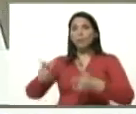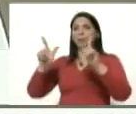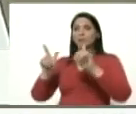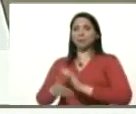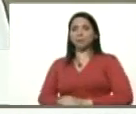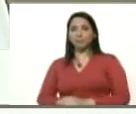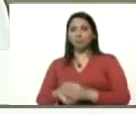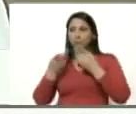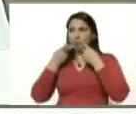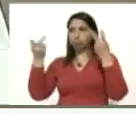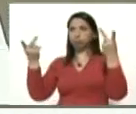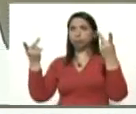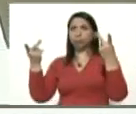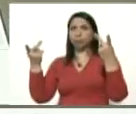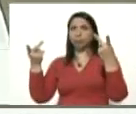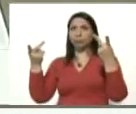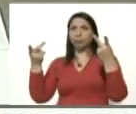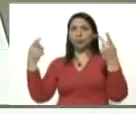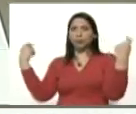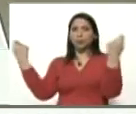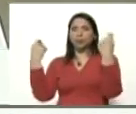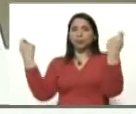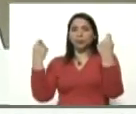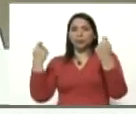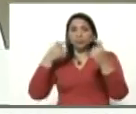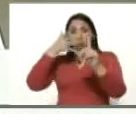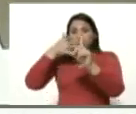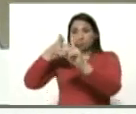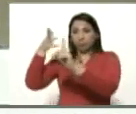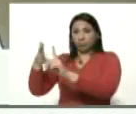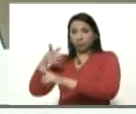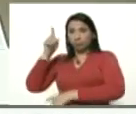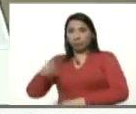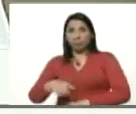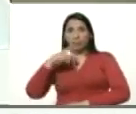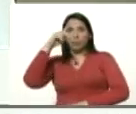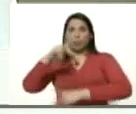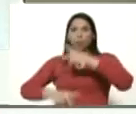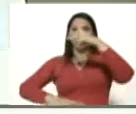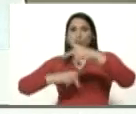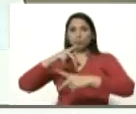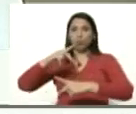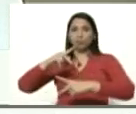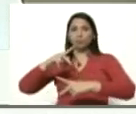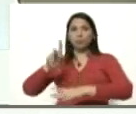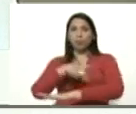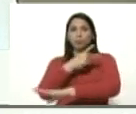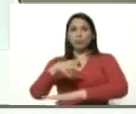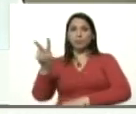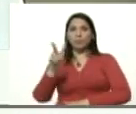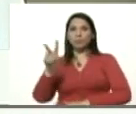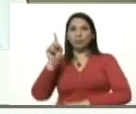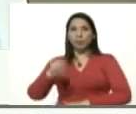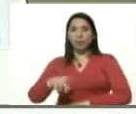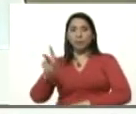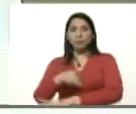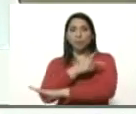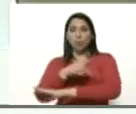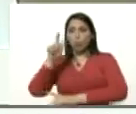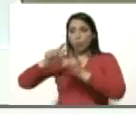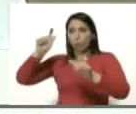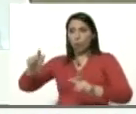la difusión, la promoción, la formación y la producción de la poesía venezolana y de los poetas que